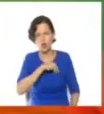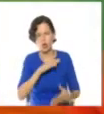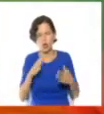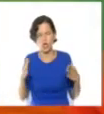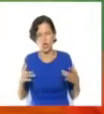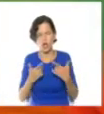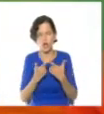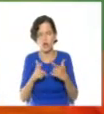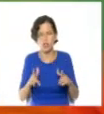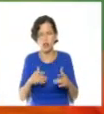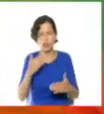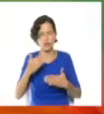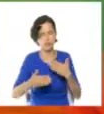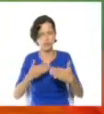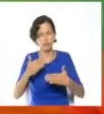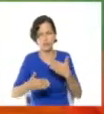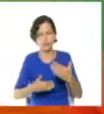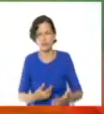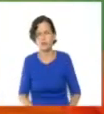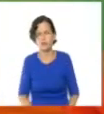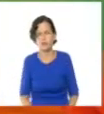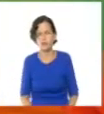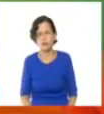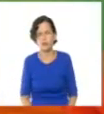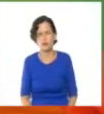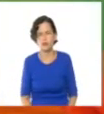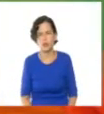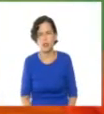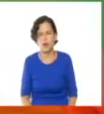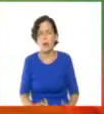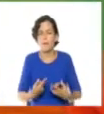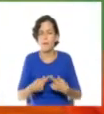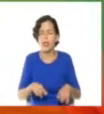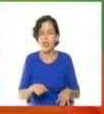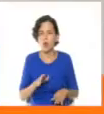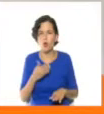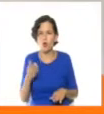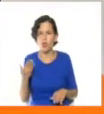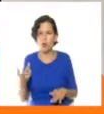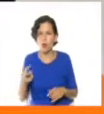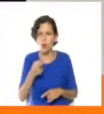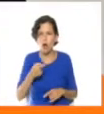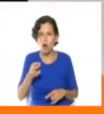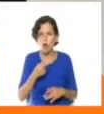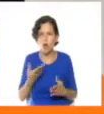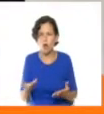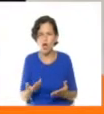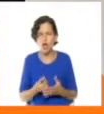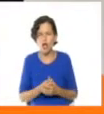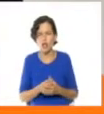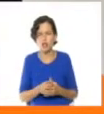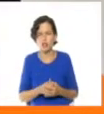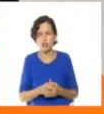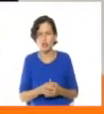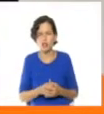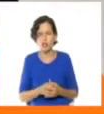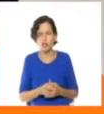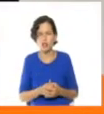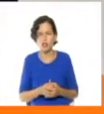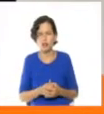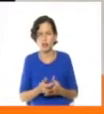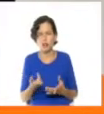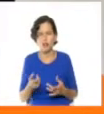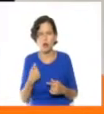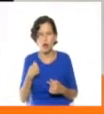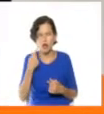igual, niños acompañando a nuestro gran libertador, y así sucesivamente. Pero cuando vamos a